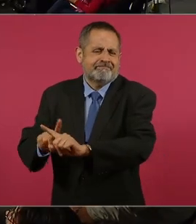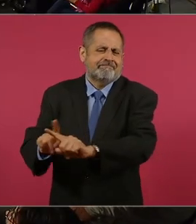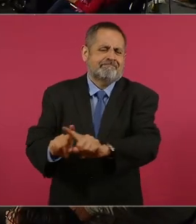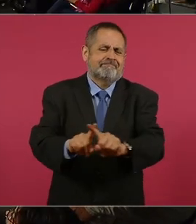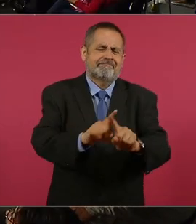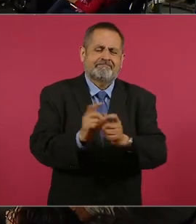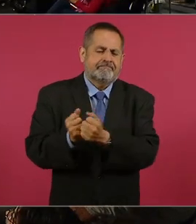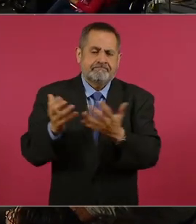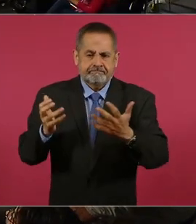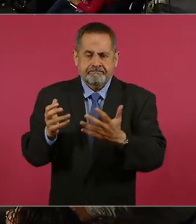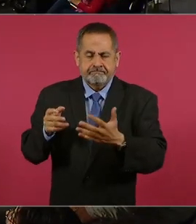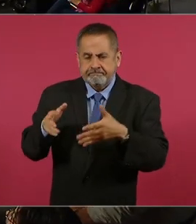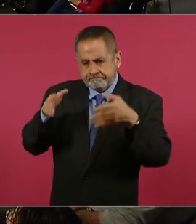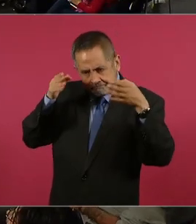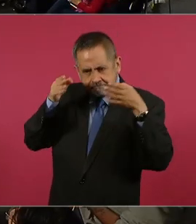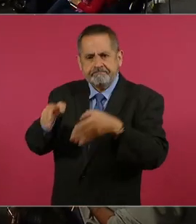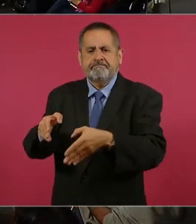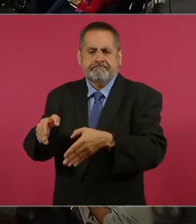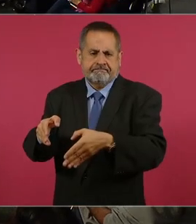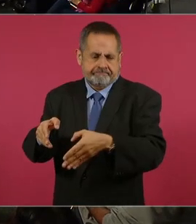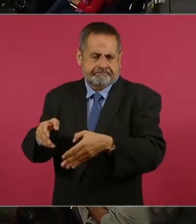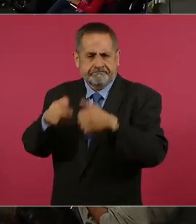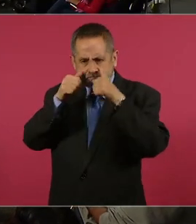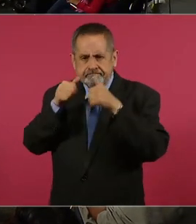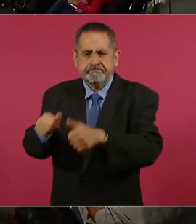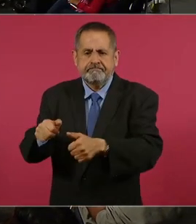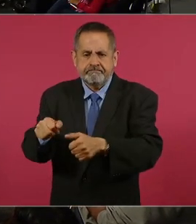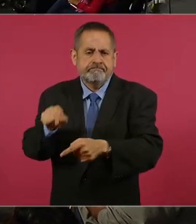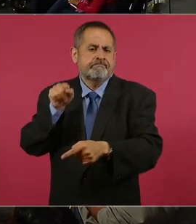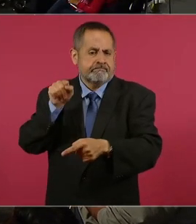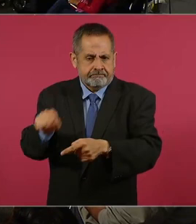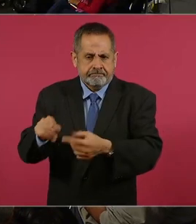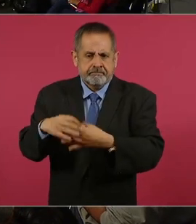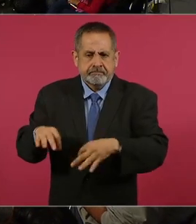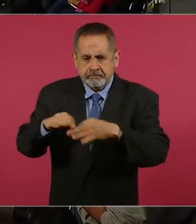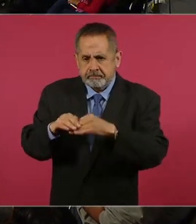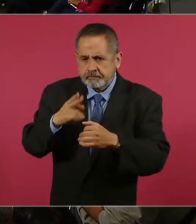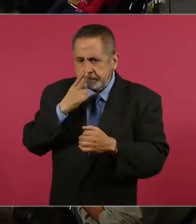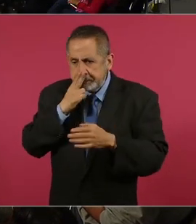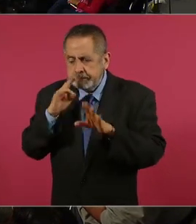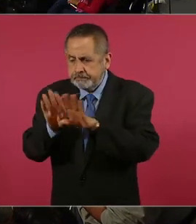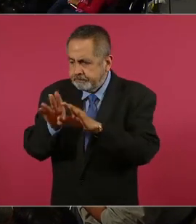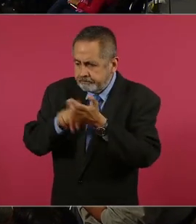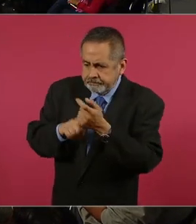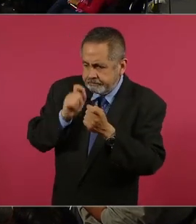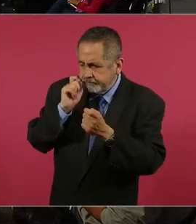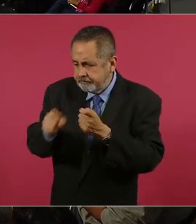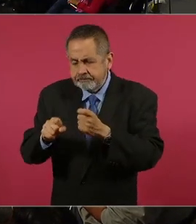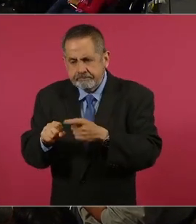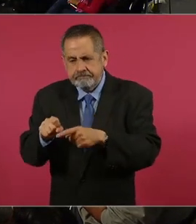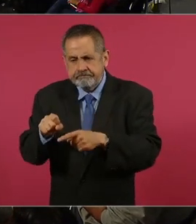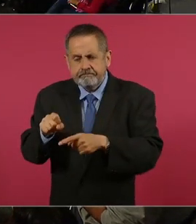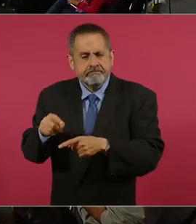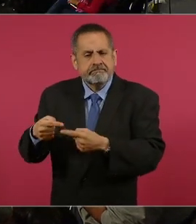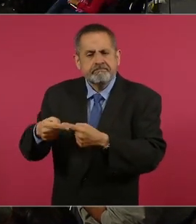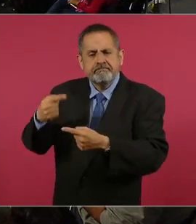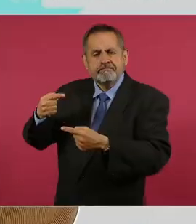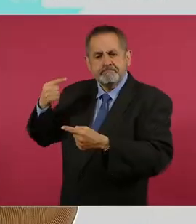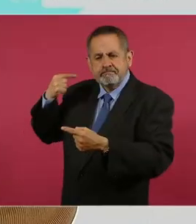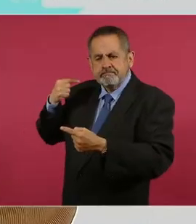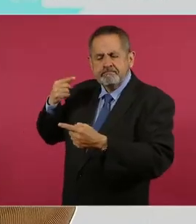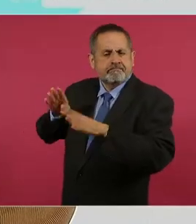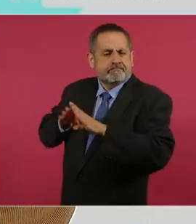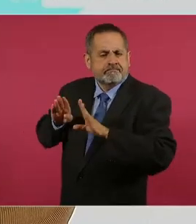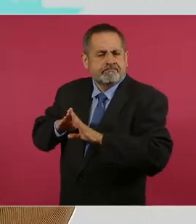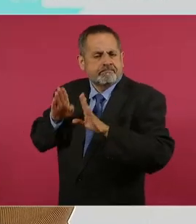que hacernos cargo de recuperar las raíces, los referentes y la memoria de